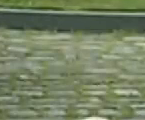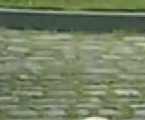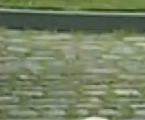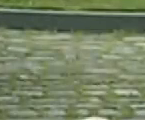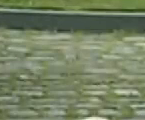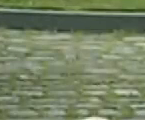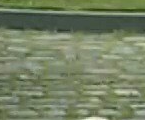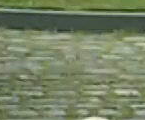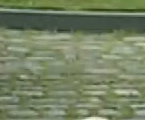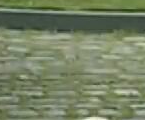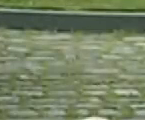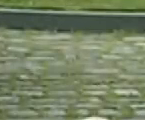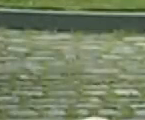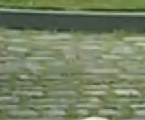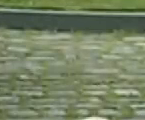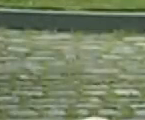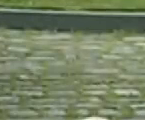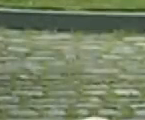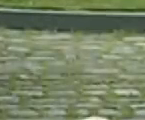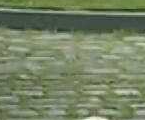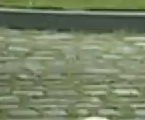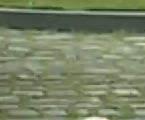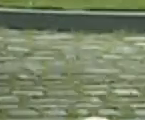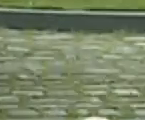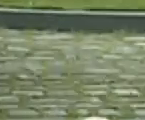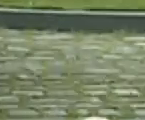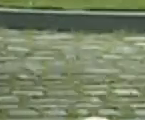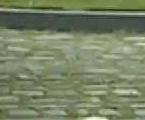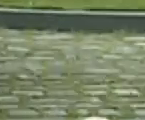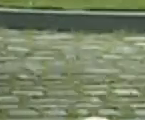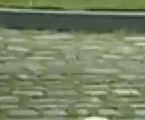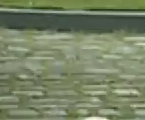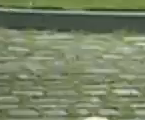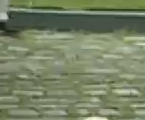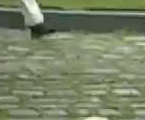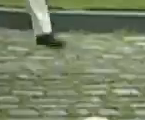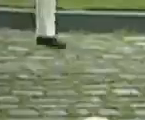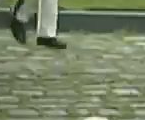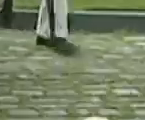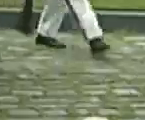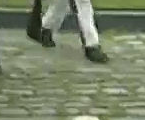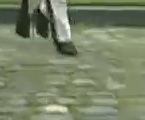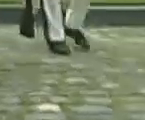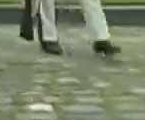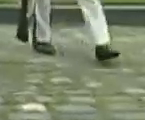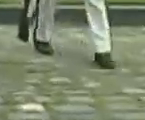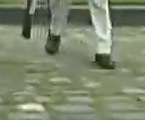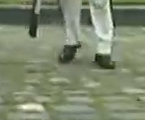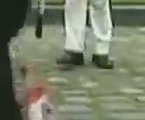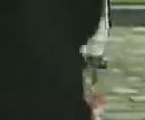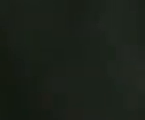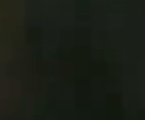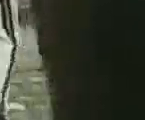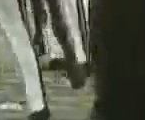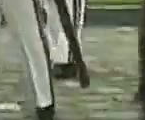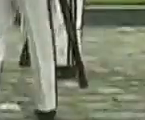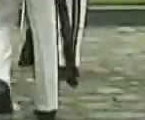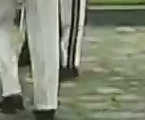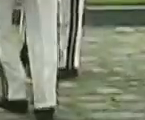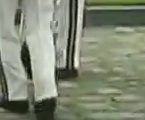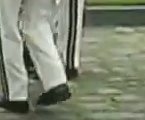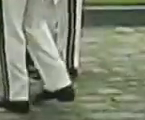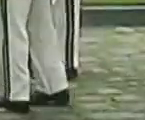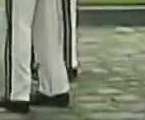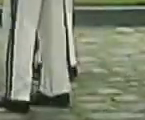doctor Jorge Rodríguez, así como también la primera vicepresidenta Iris Varela y la segunda vicepresidenta